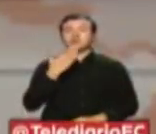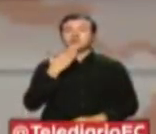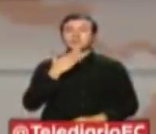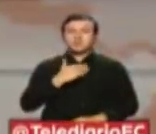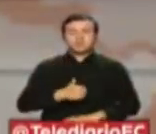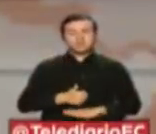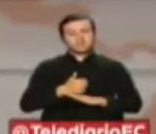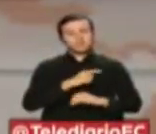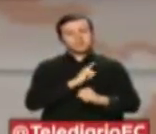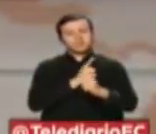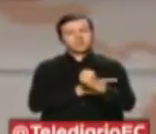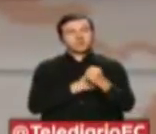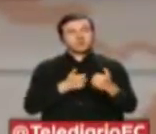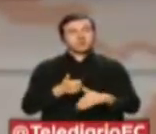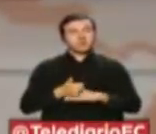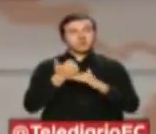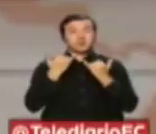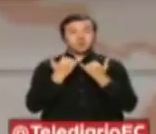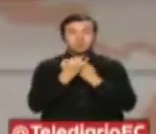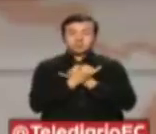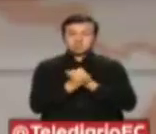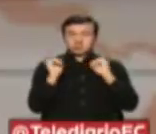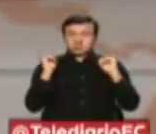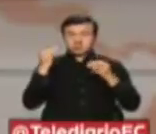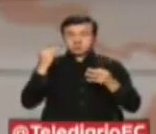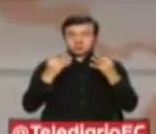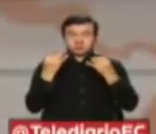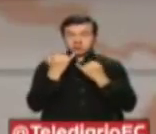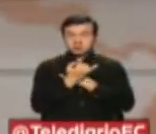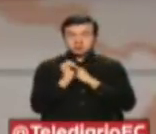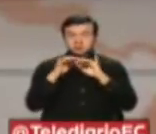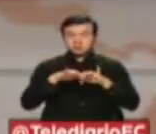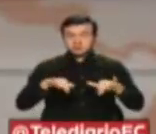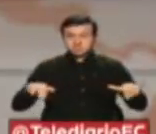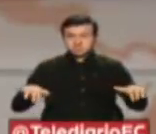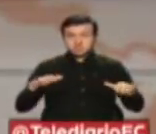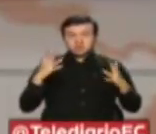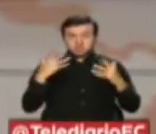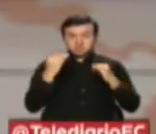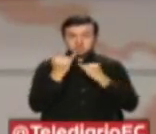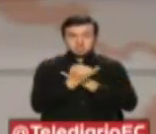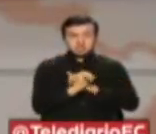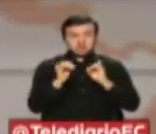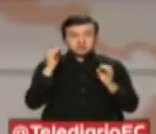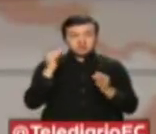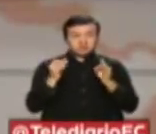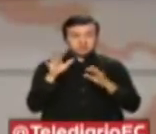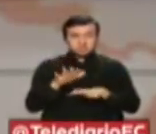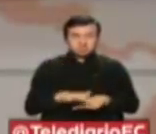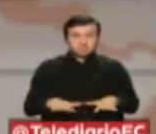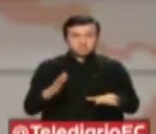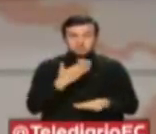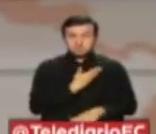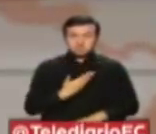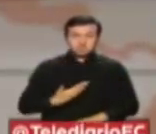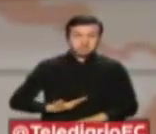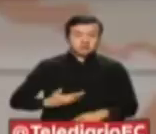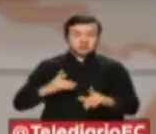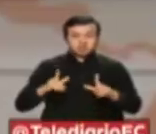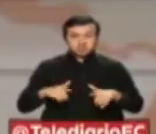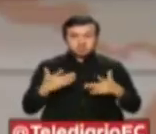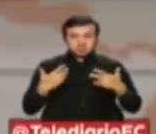poderosos hoy hay una independencia de la justicia claro hay una independencia de la justicia presidente moreno convocó